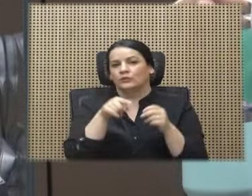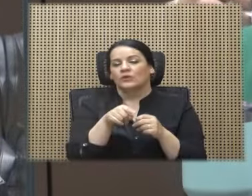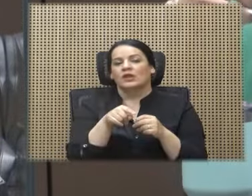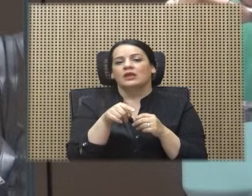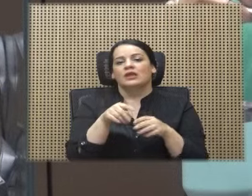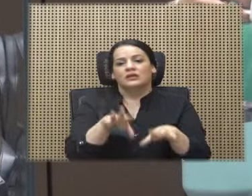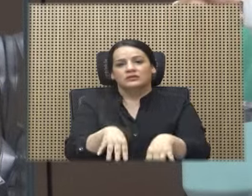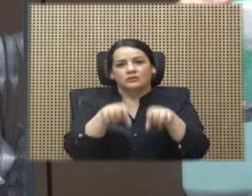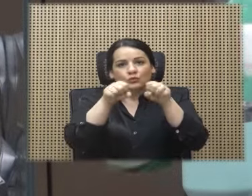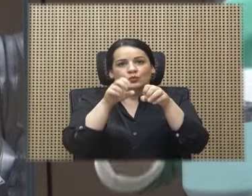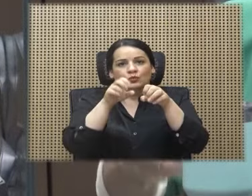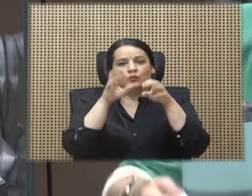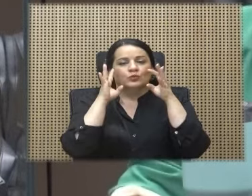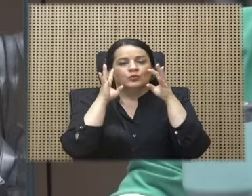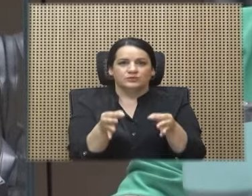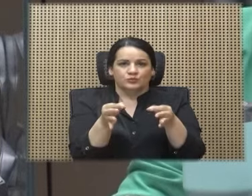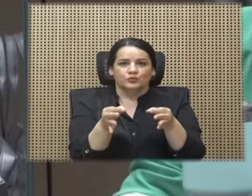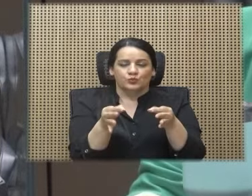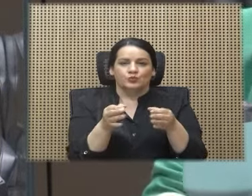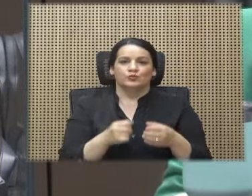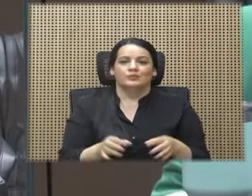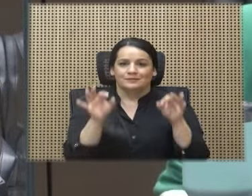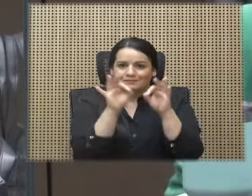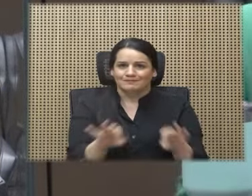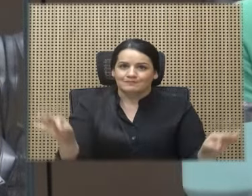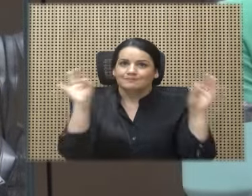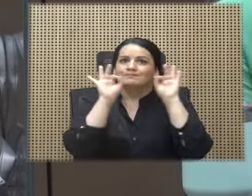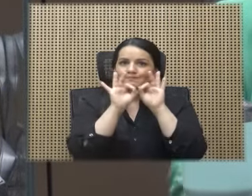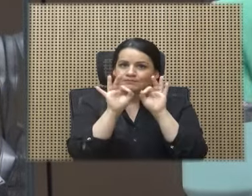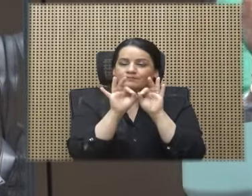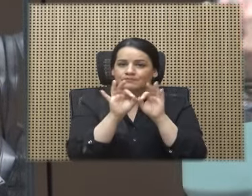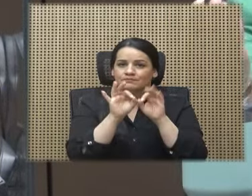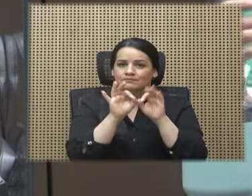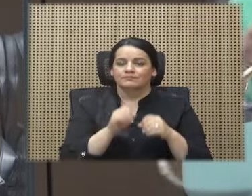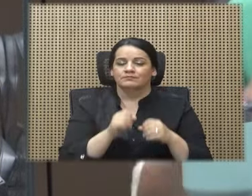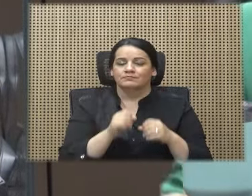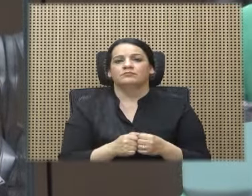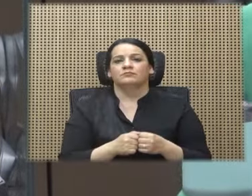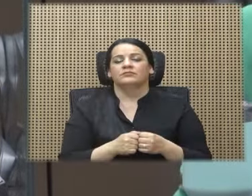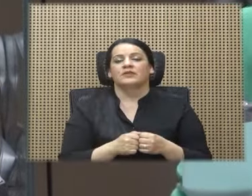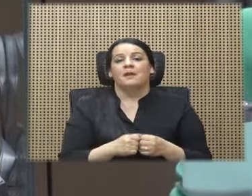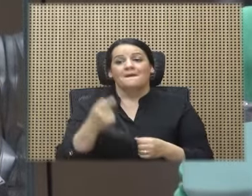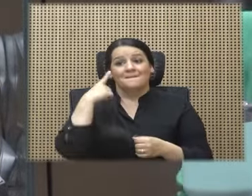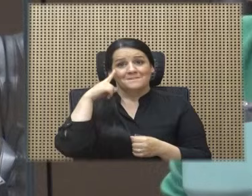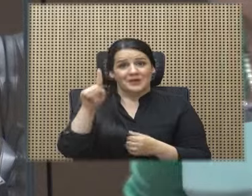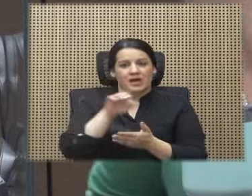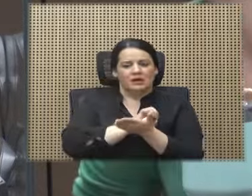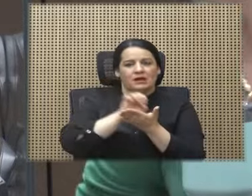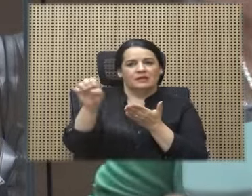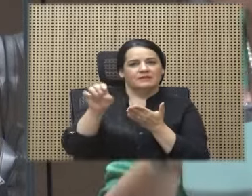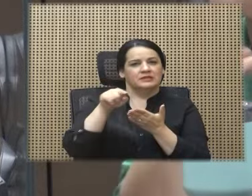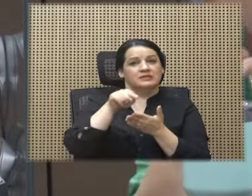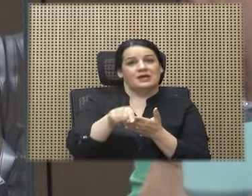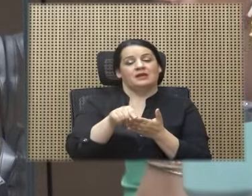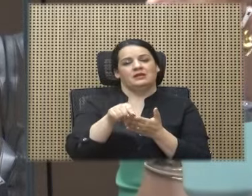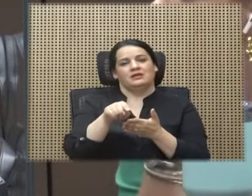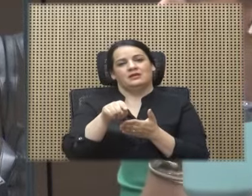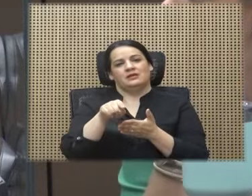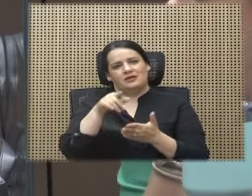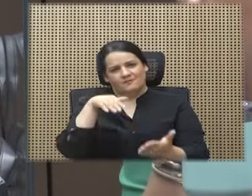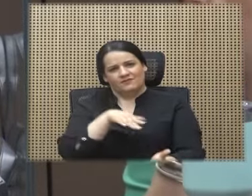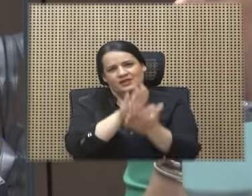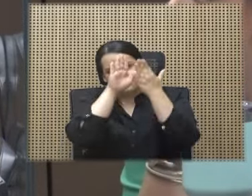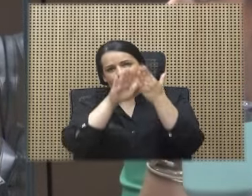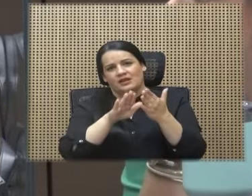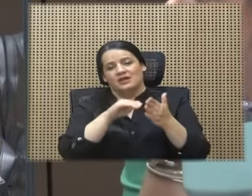una decisión fundamental de ataque a la inseguridad y a la violencia que ha